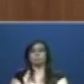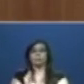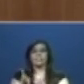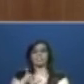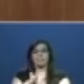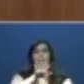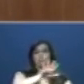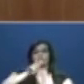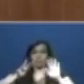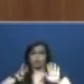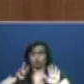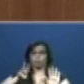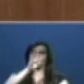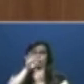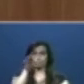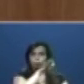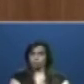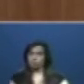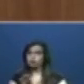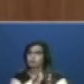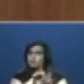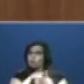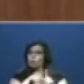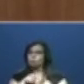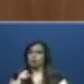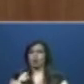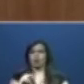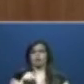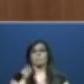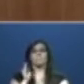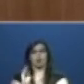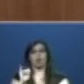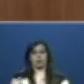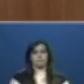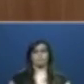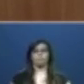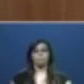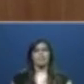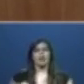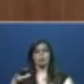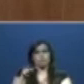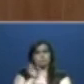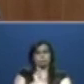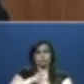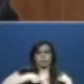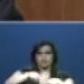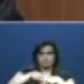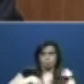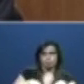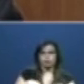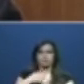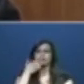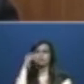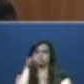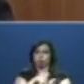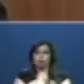58 por de los niños que usan este servicio se encuentren becados ayudas para el transporte y residencia en enseñanzas obligatorias